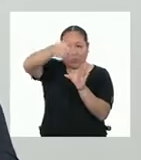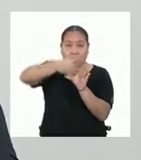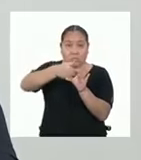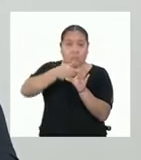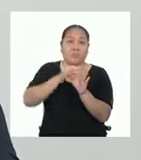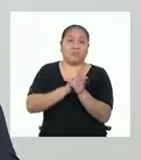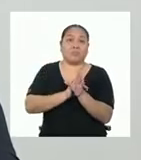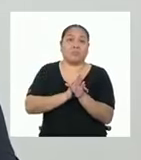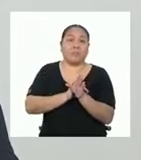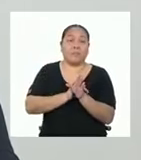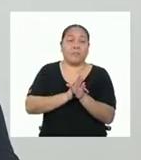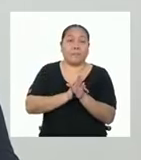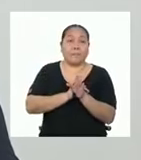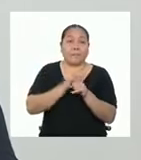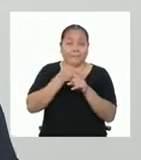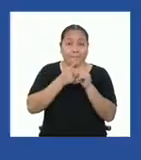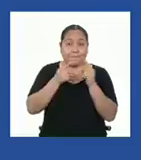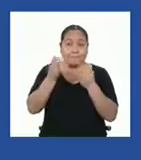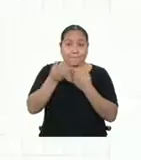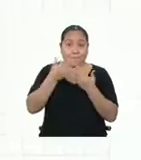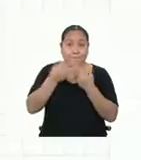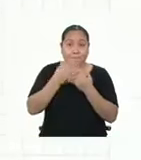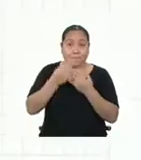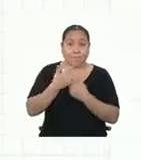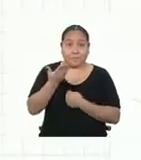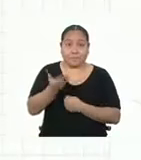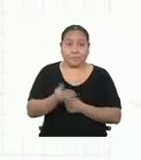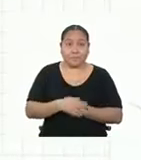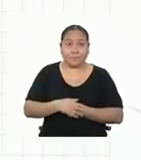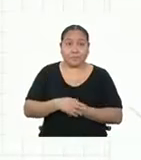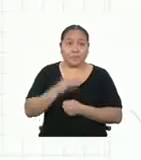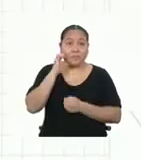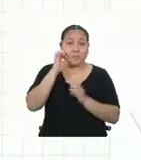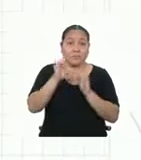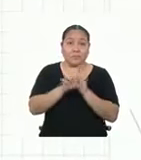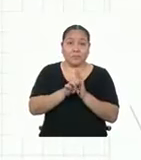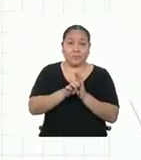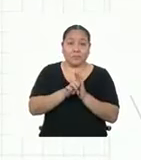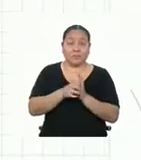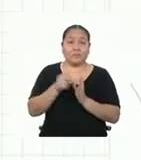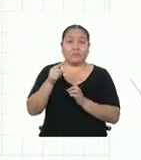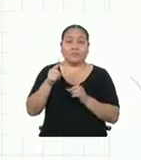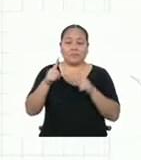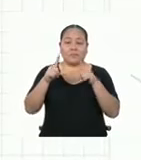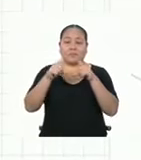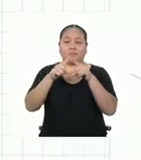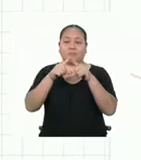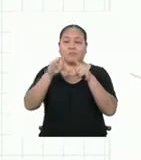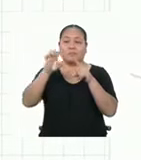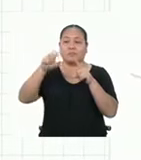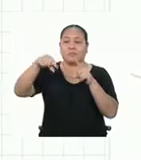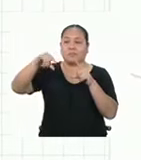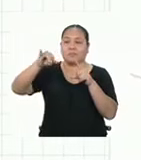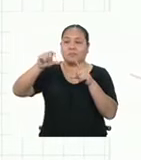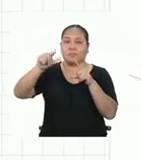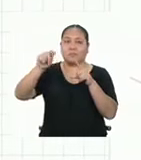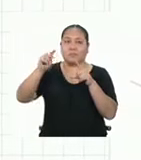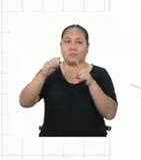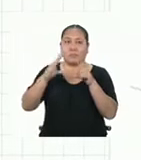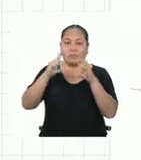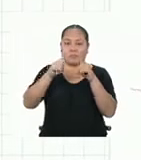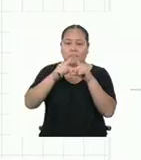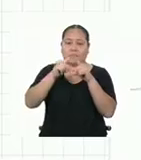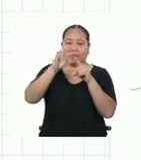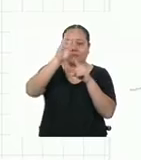Pero, para hacerlo más sencillo Veamos un ejemplo en un triángulo equilátero Si cada ángulo mide